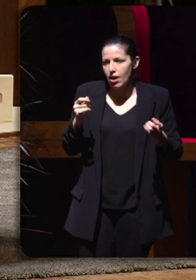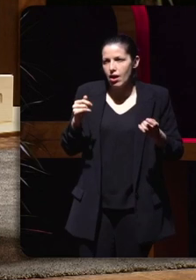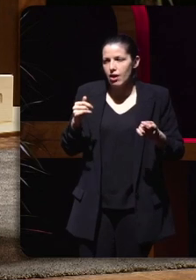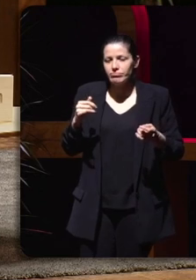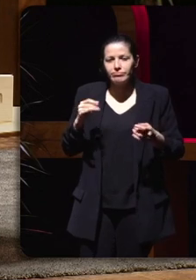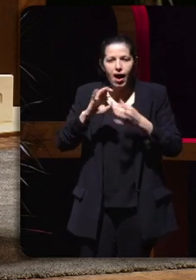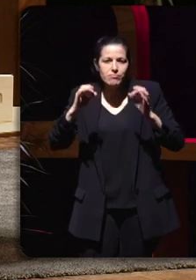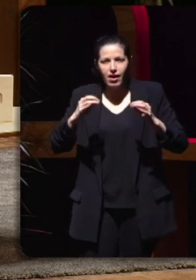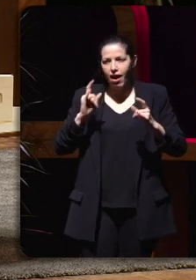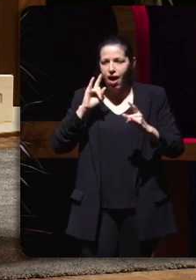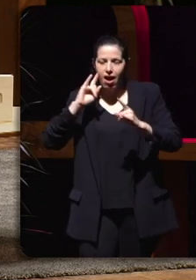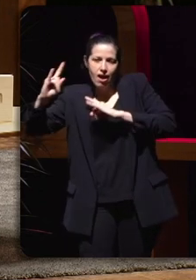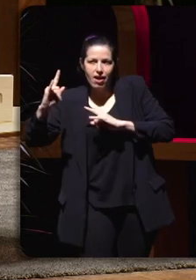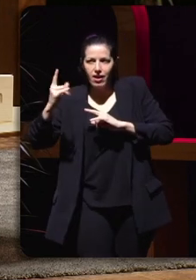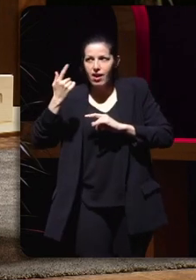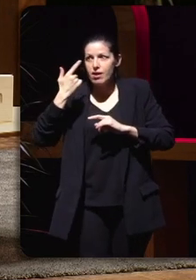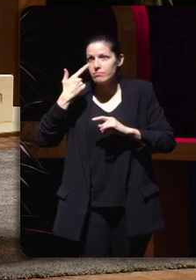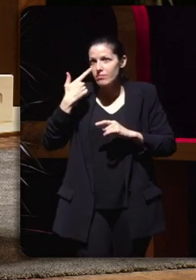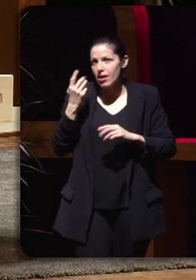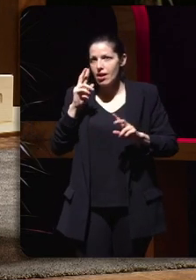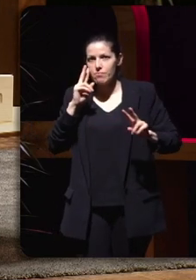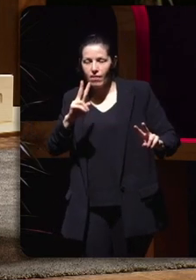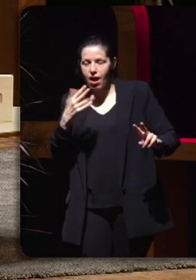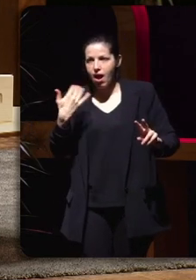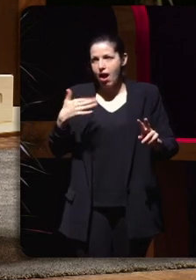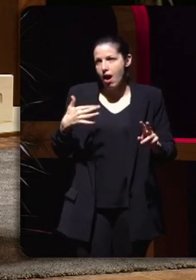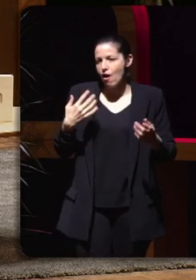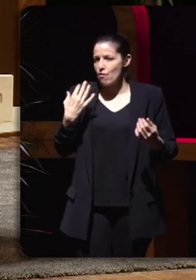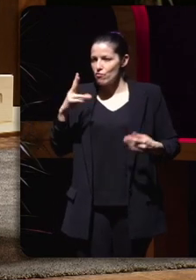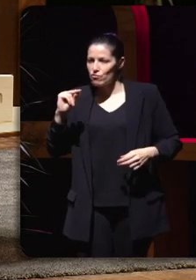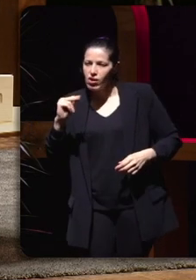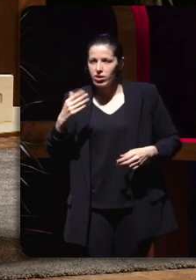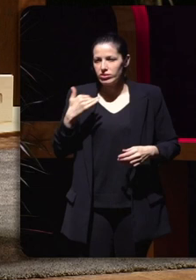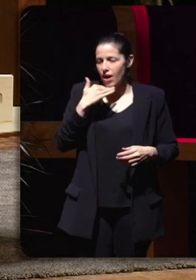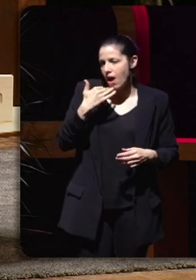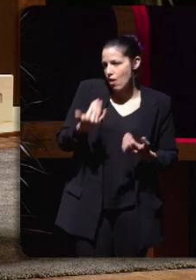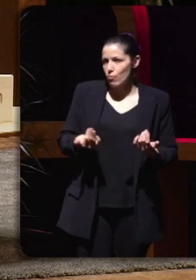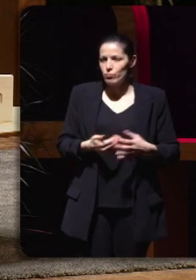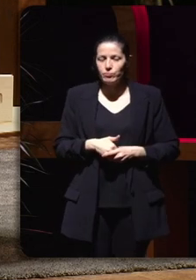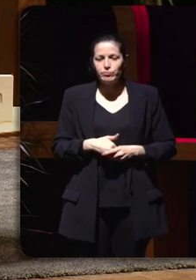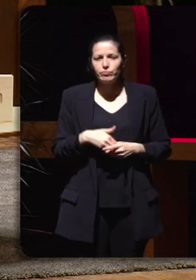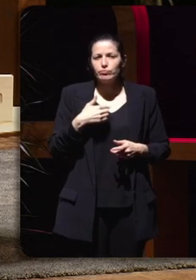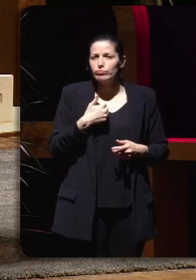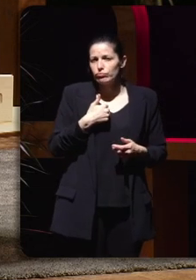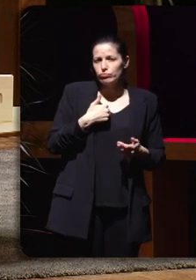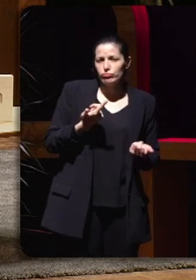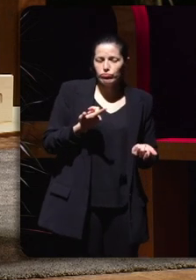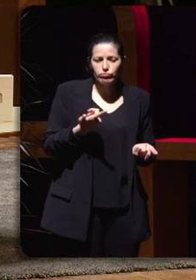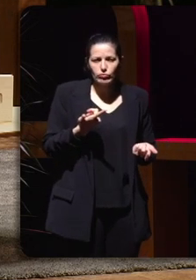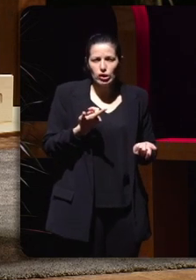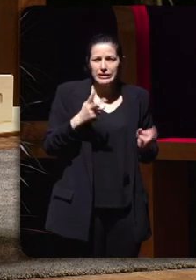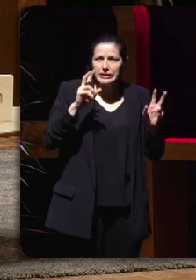visto y lo que y lo que ibas a ver entonces cuando me planteaba hablar sobre sobre